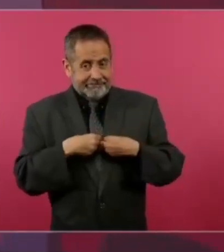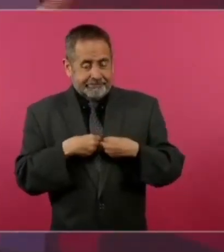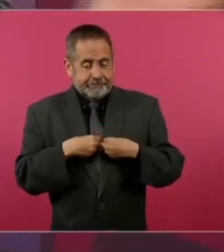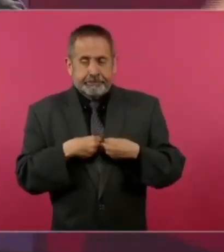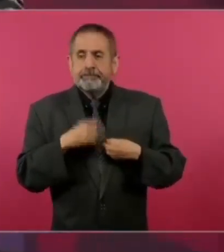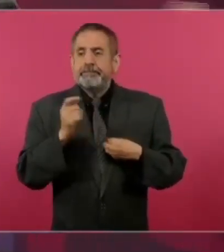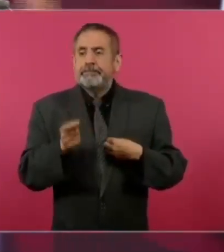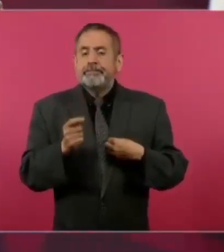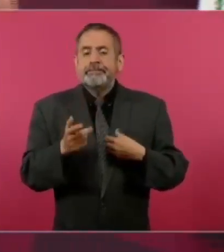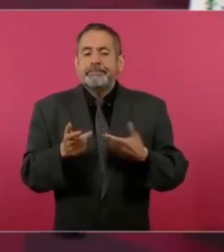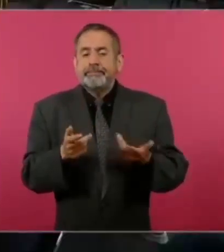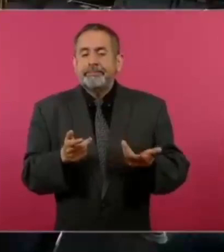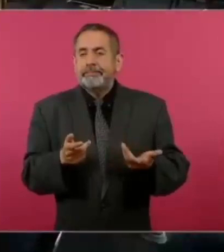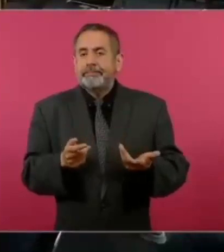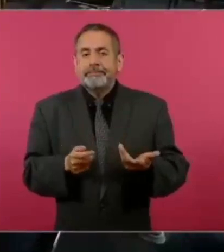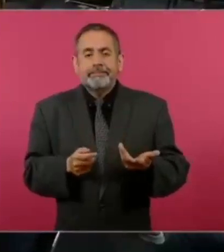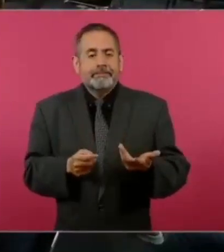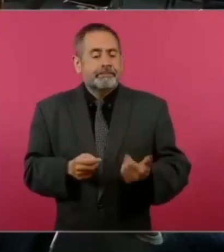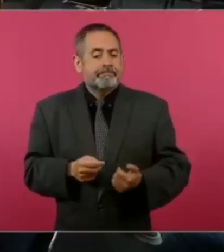pues,